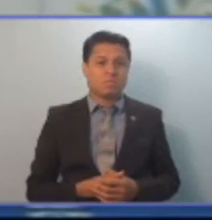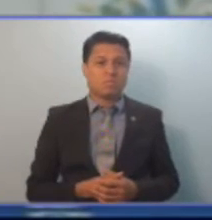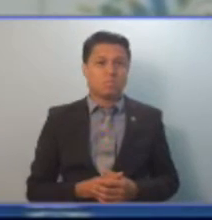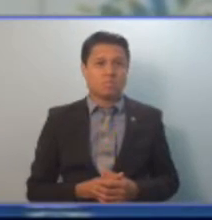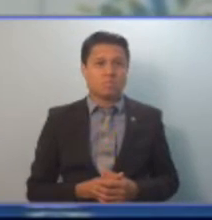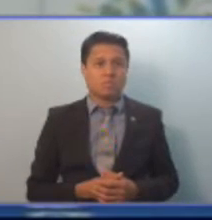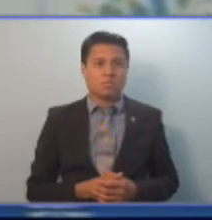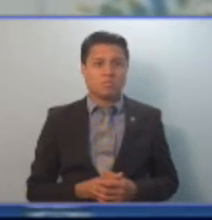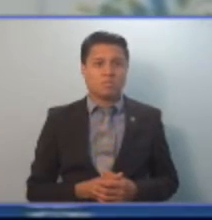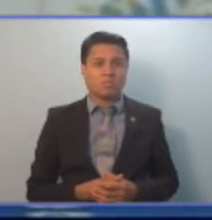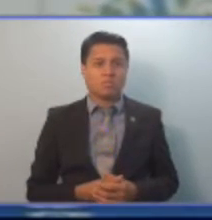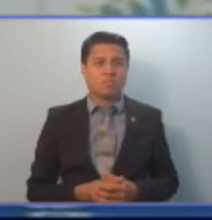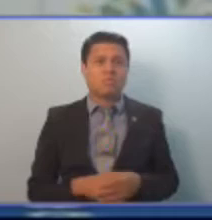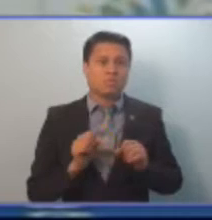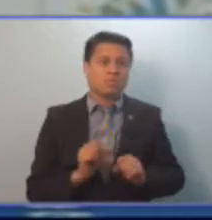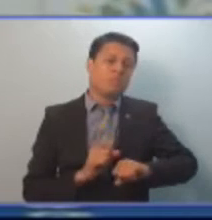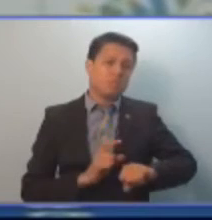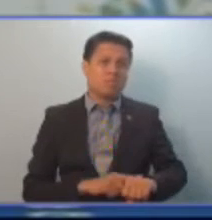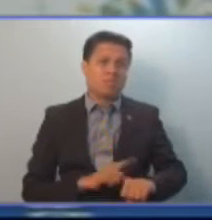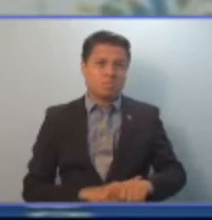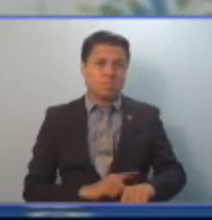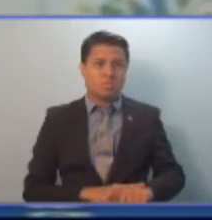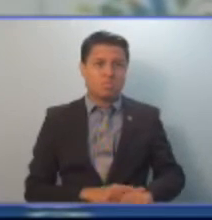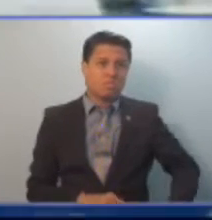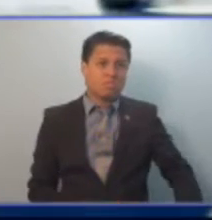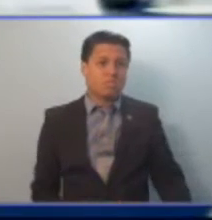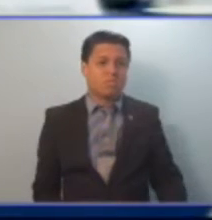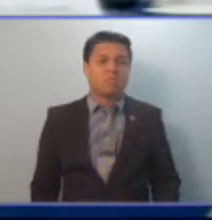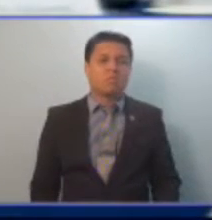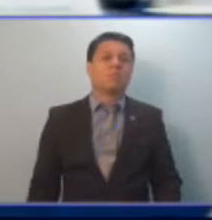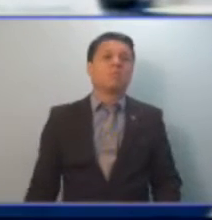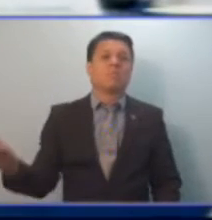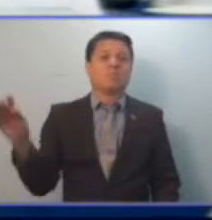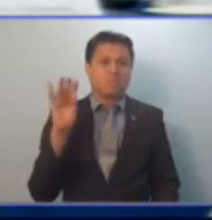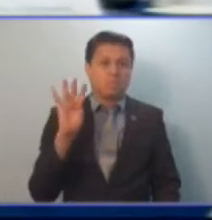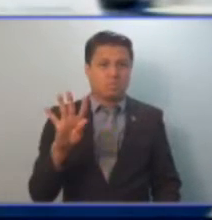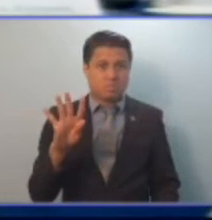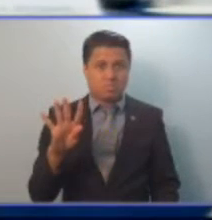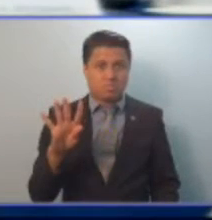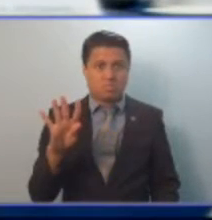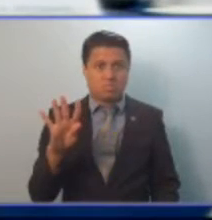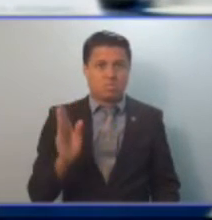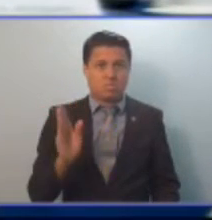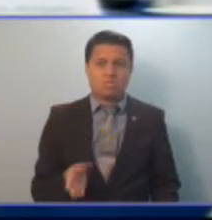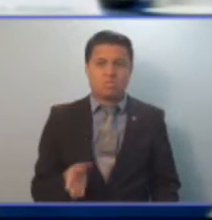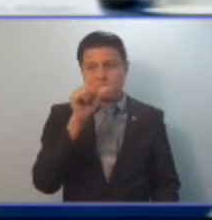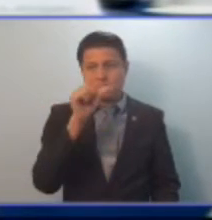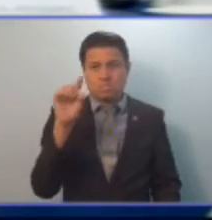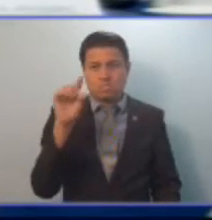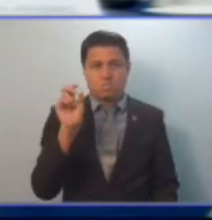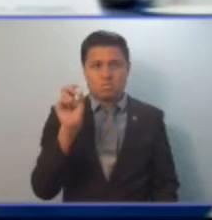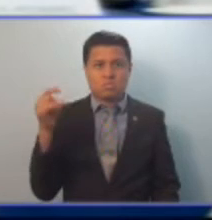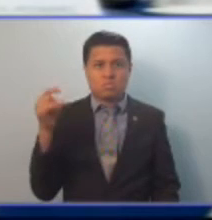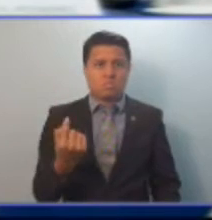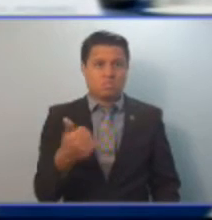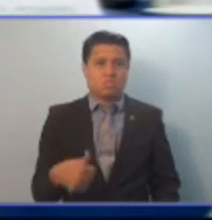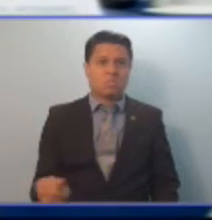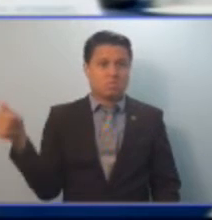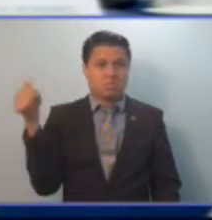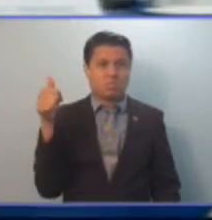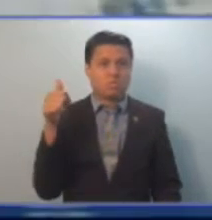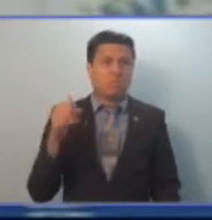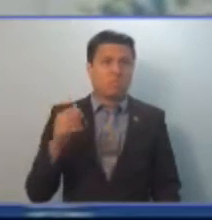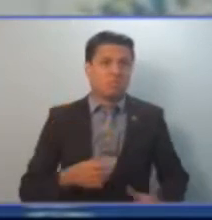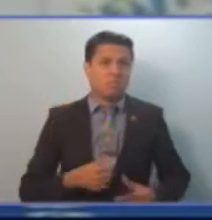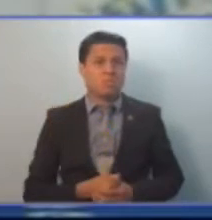que la salida de los 4 magistrados generan expectativa,